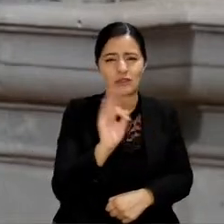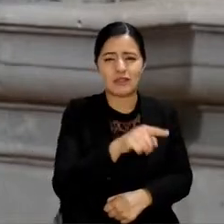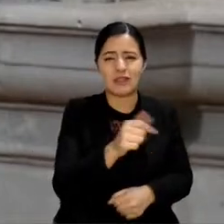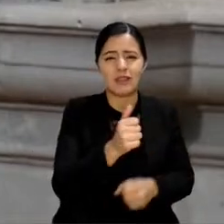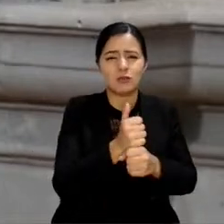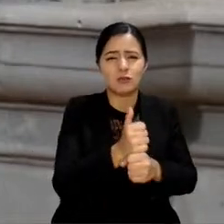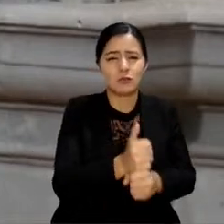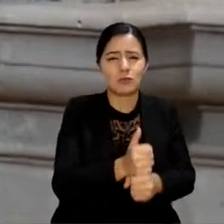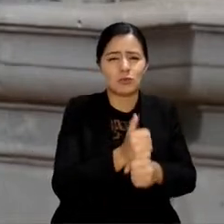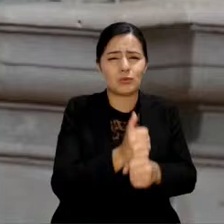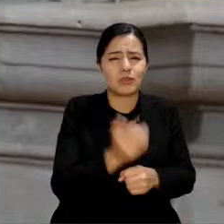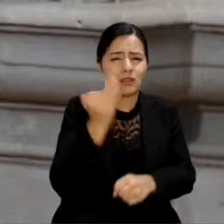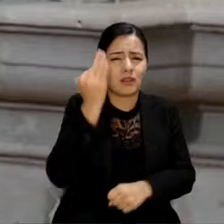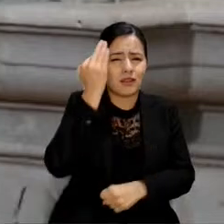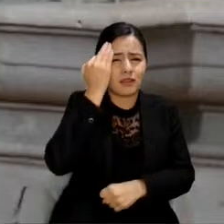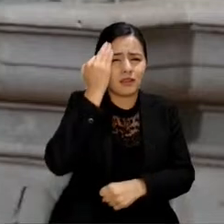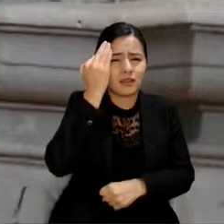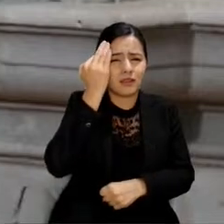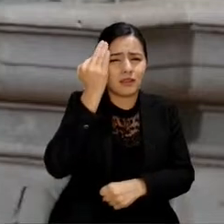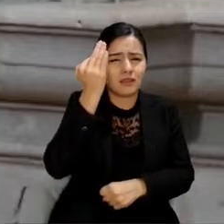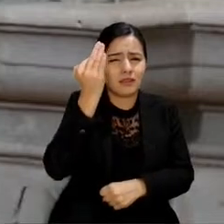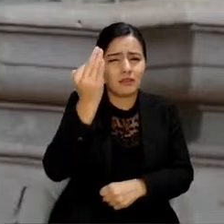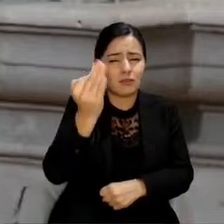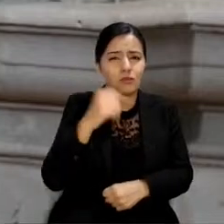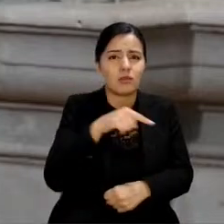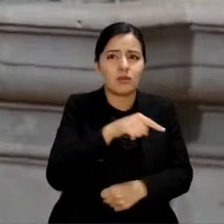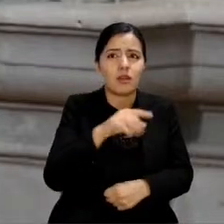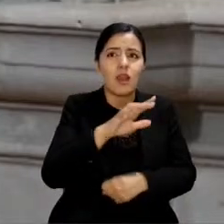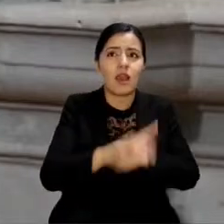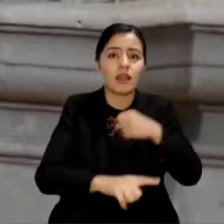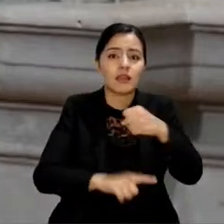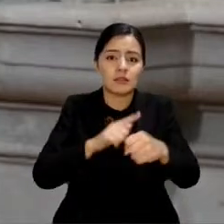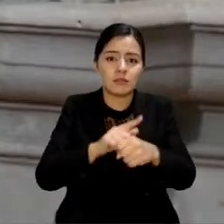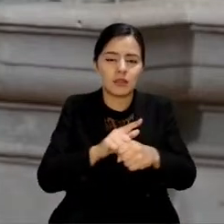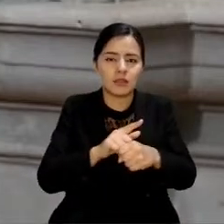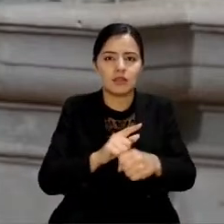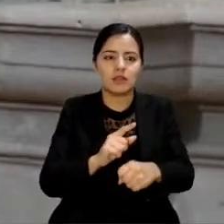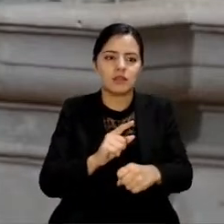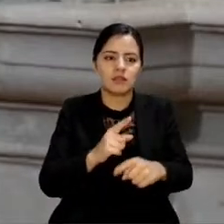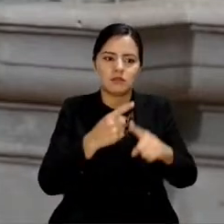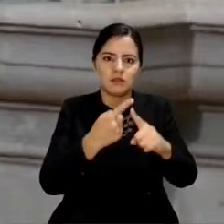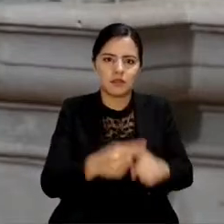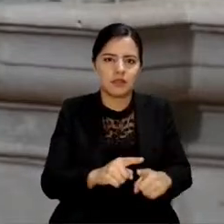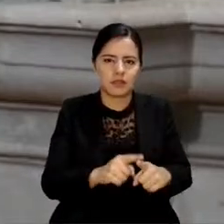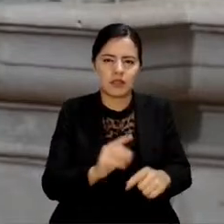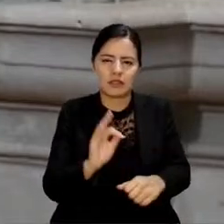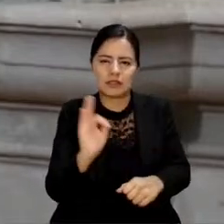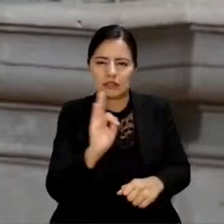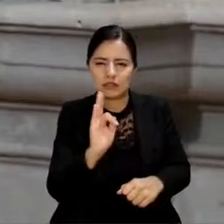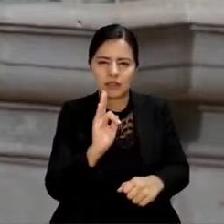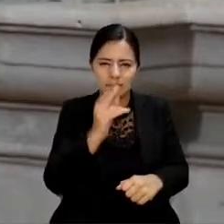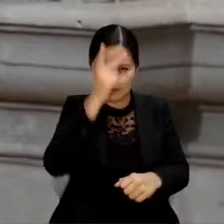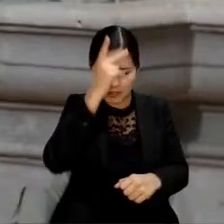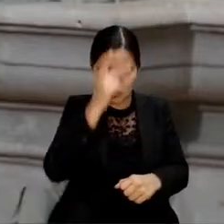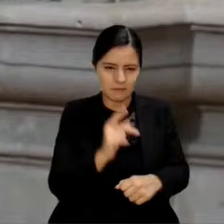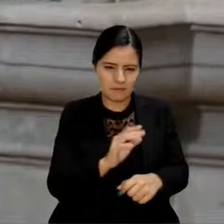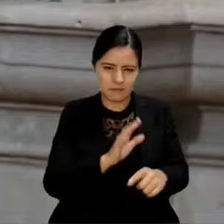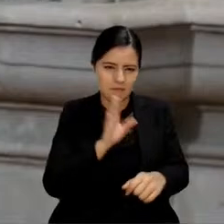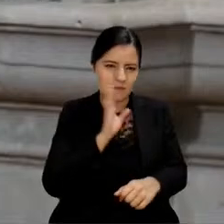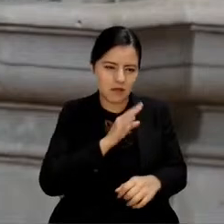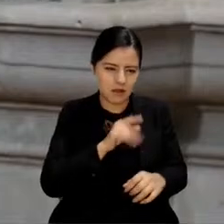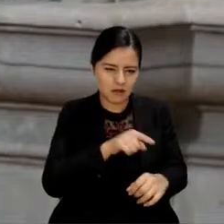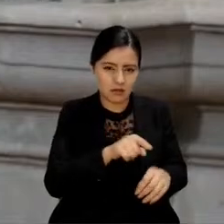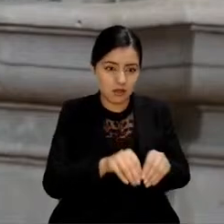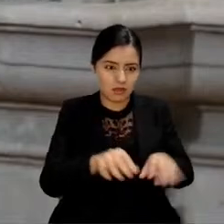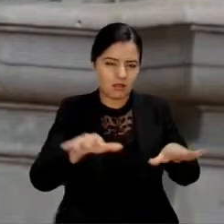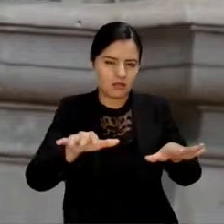cualquier medio que prolongue la agonía de cualquier animal que no constituya plaga, se le impondrá una pena de 7 años